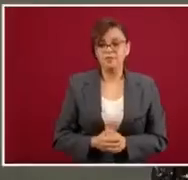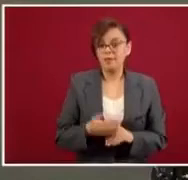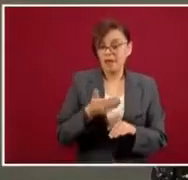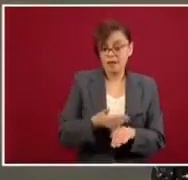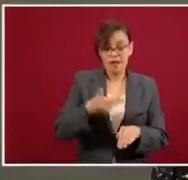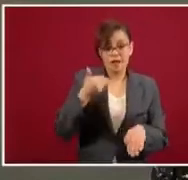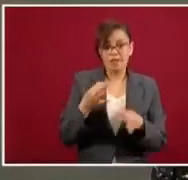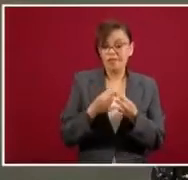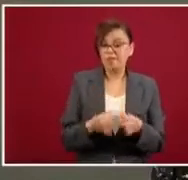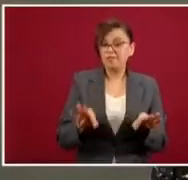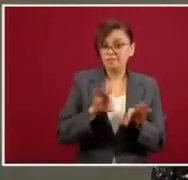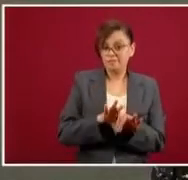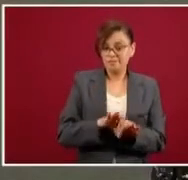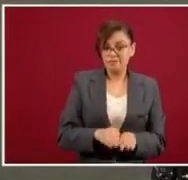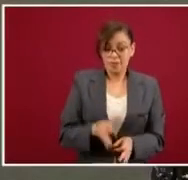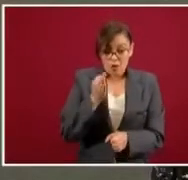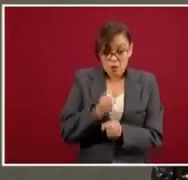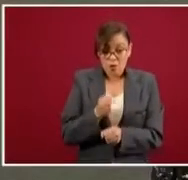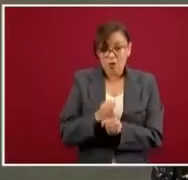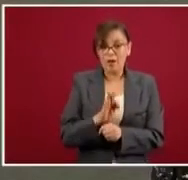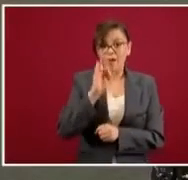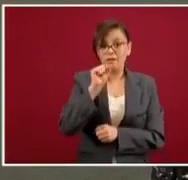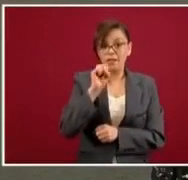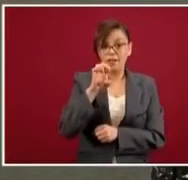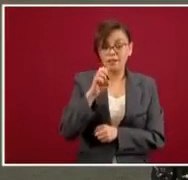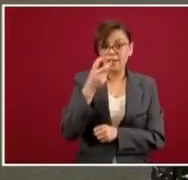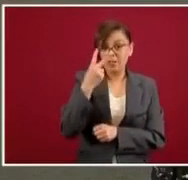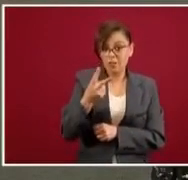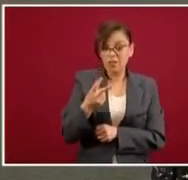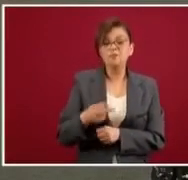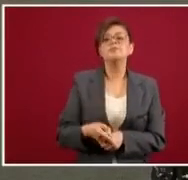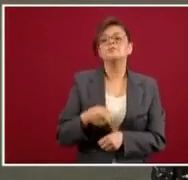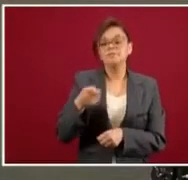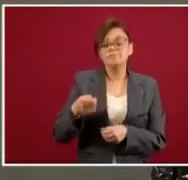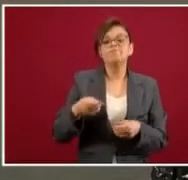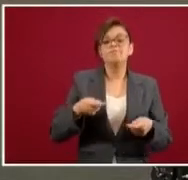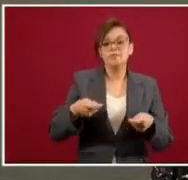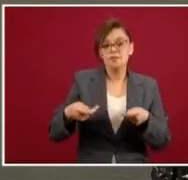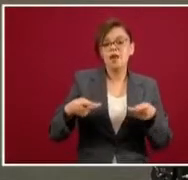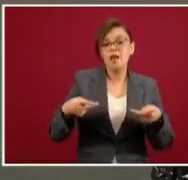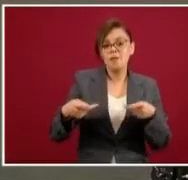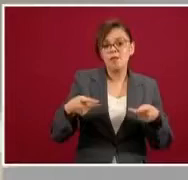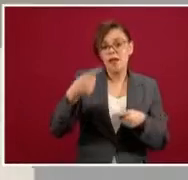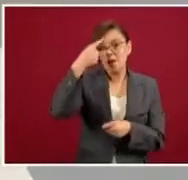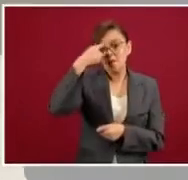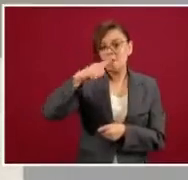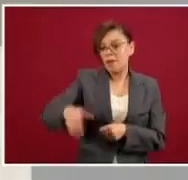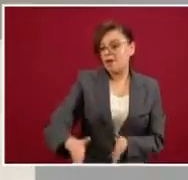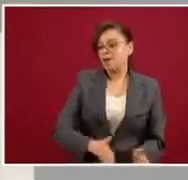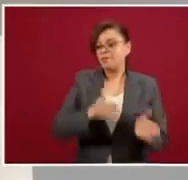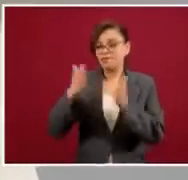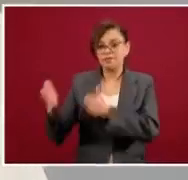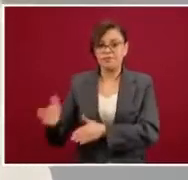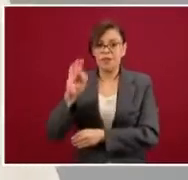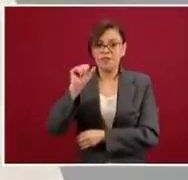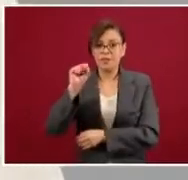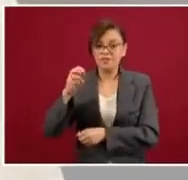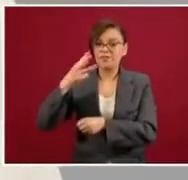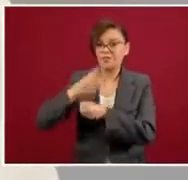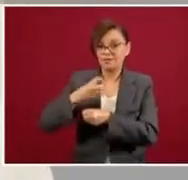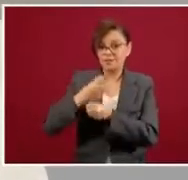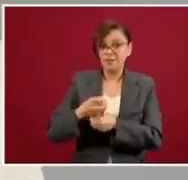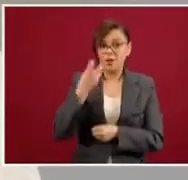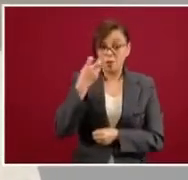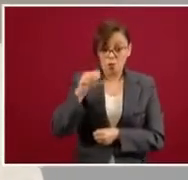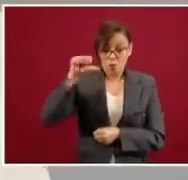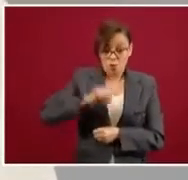2 estamos preparando la fase 3 y ahí viene su otra pregunta. Por eso nos reunimos, no solo hoy,